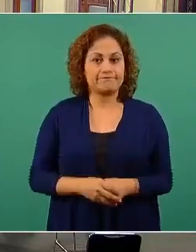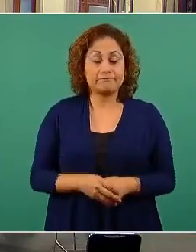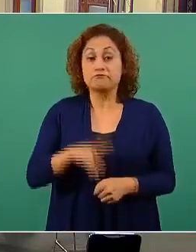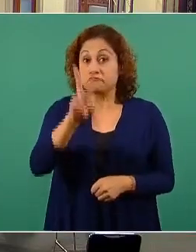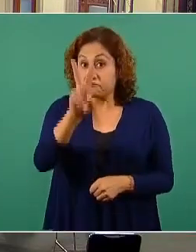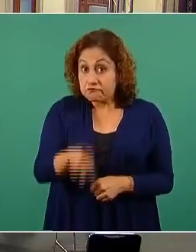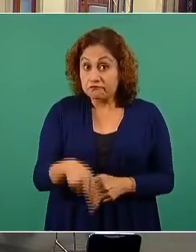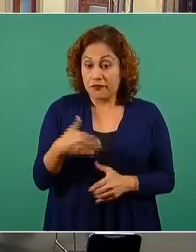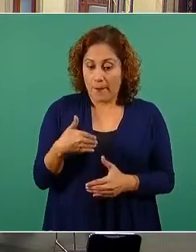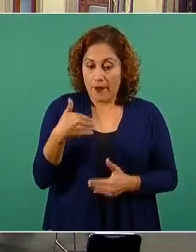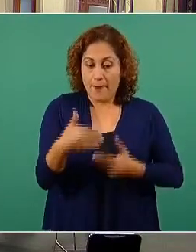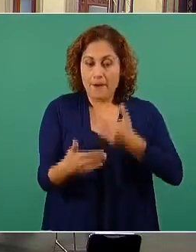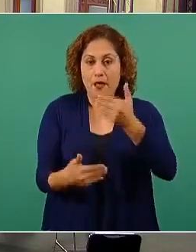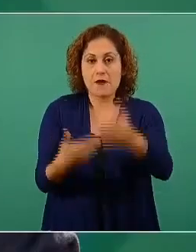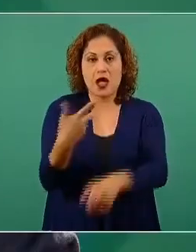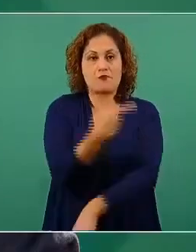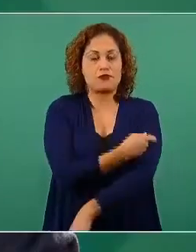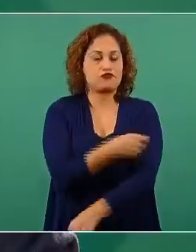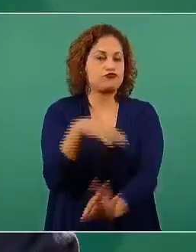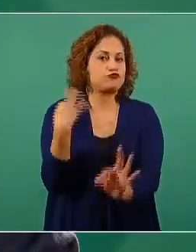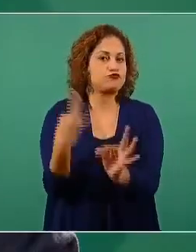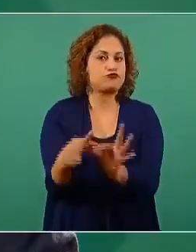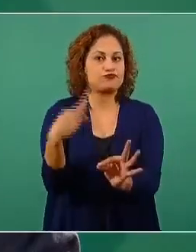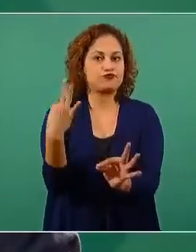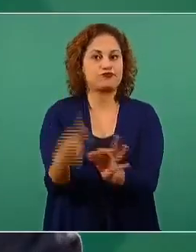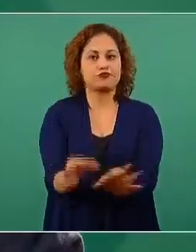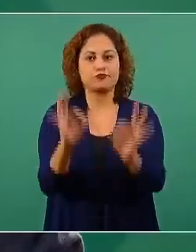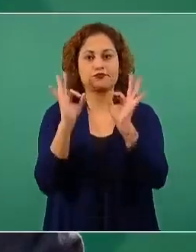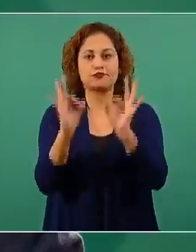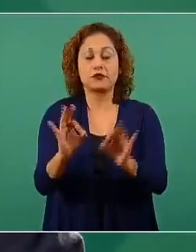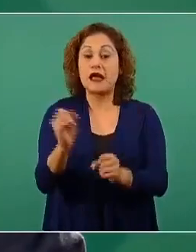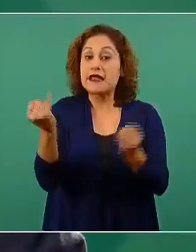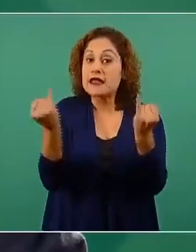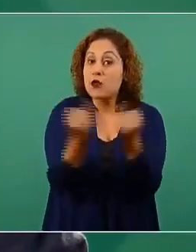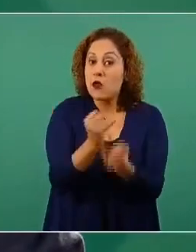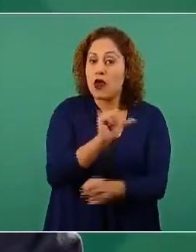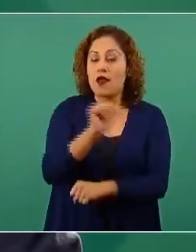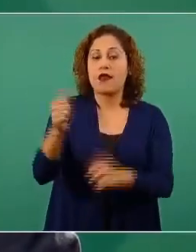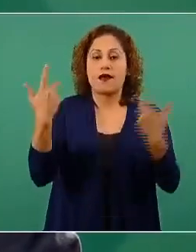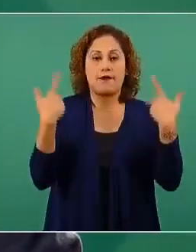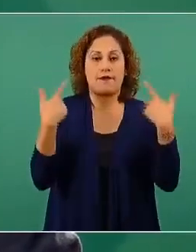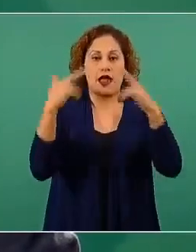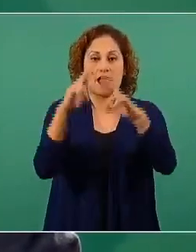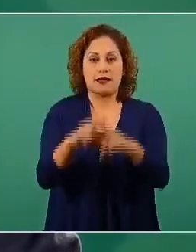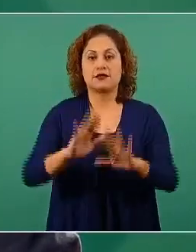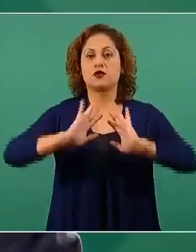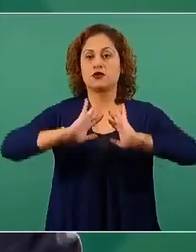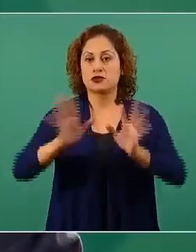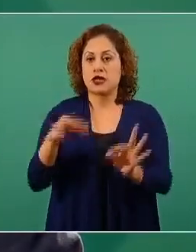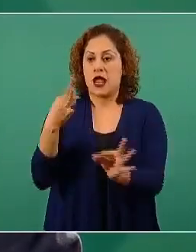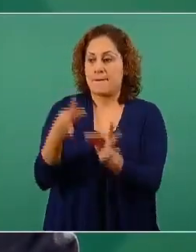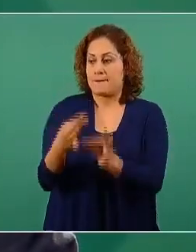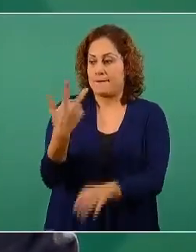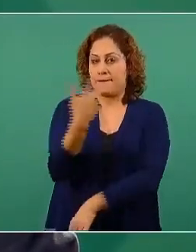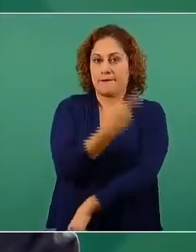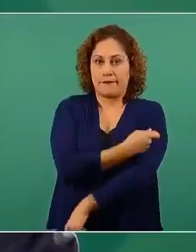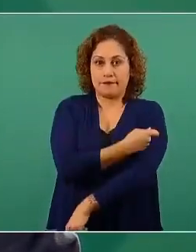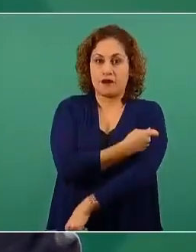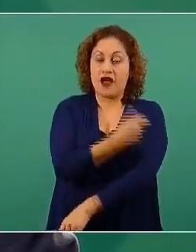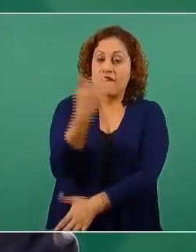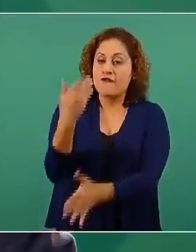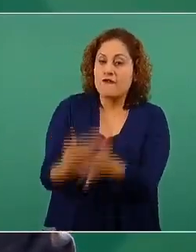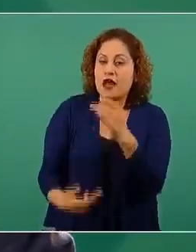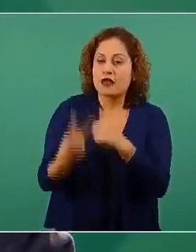bien, también con el personal educativo, prácticamente se ha concluido también, nos quedan solamente 2